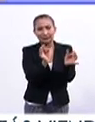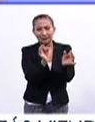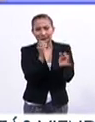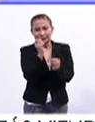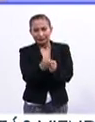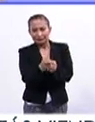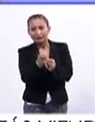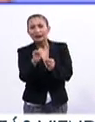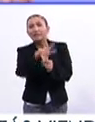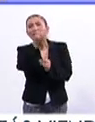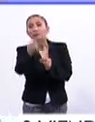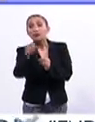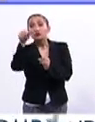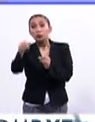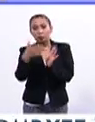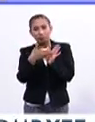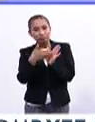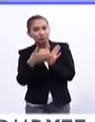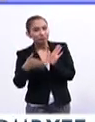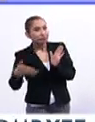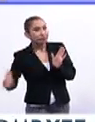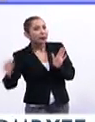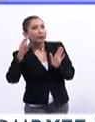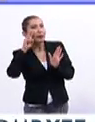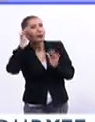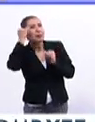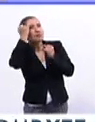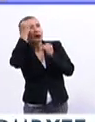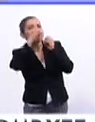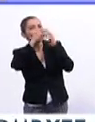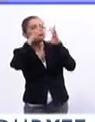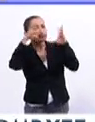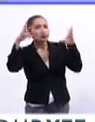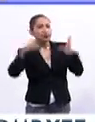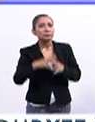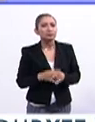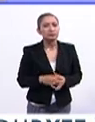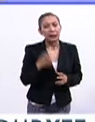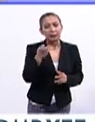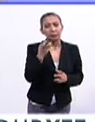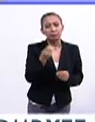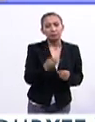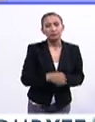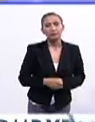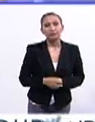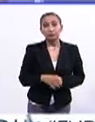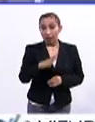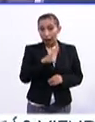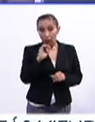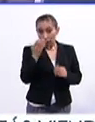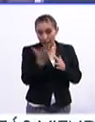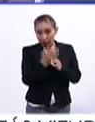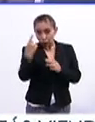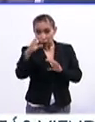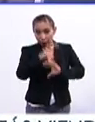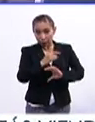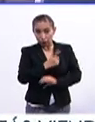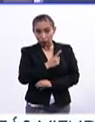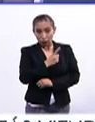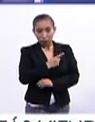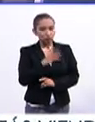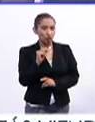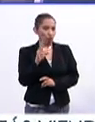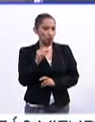decirle que se prepare porque vamos a imaginar entonces es mucho eso y hay alguna parte que antes sólo